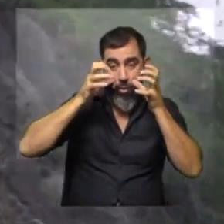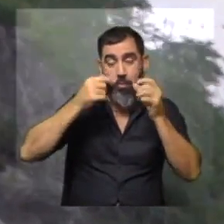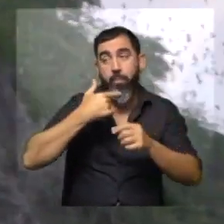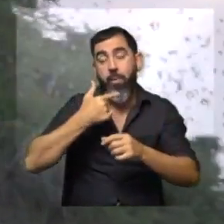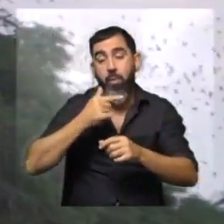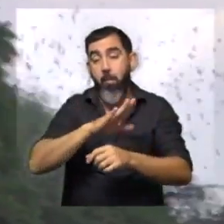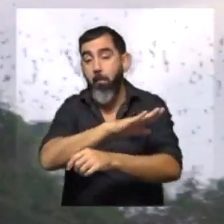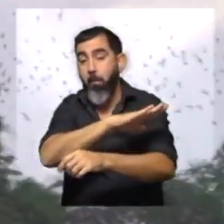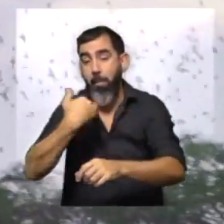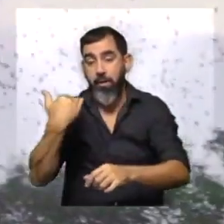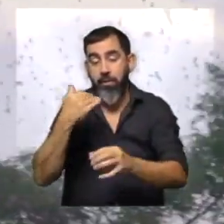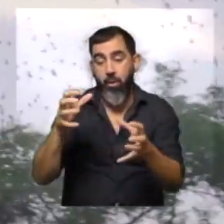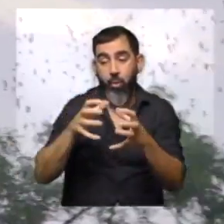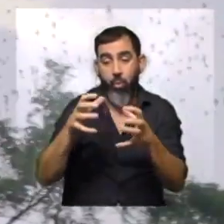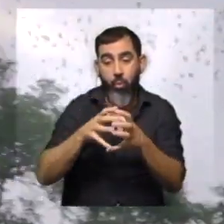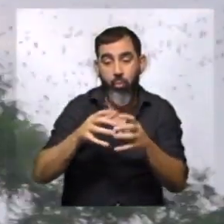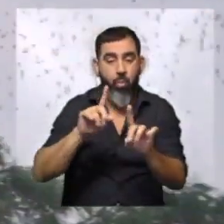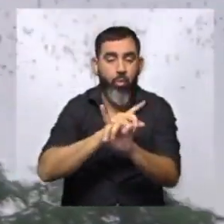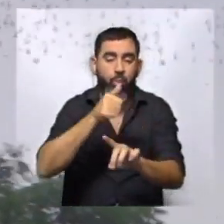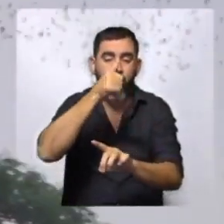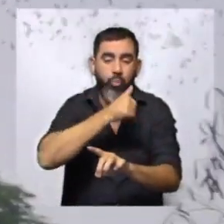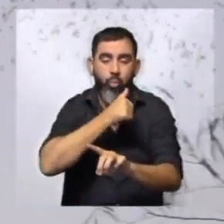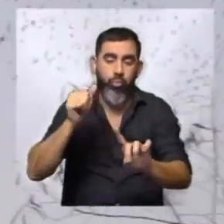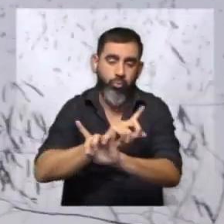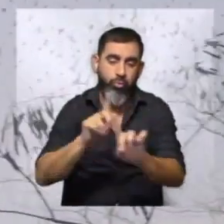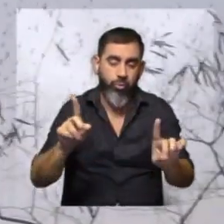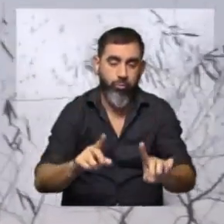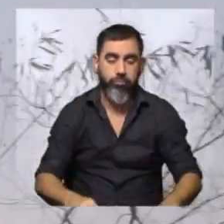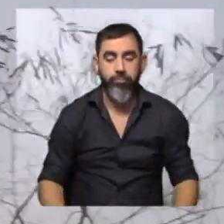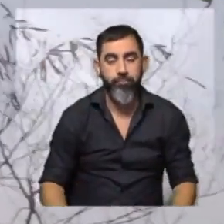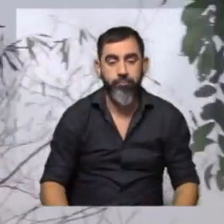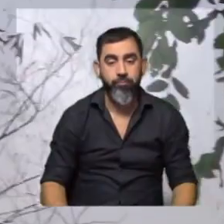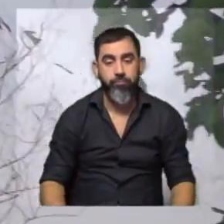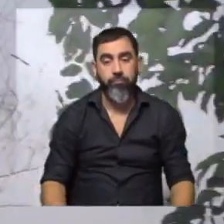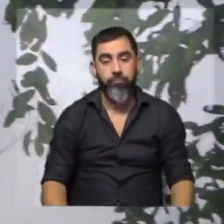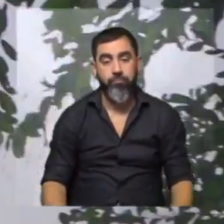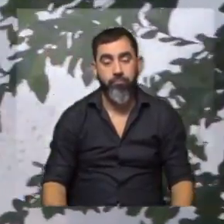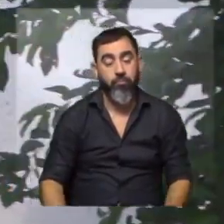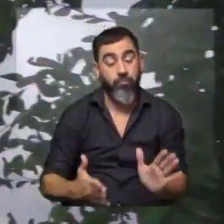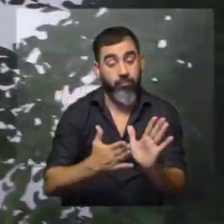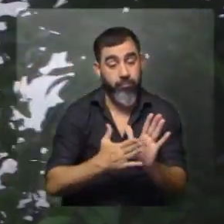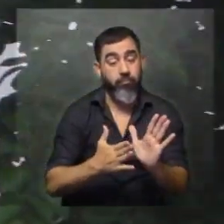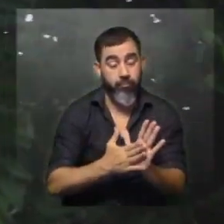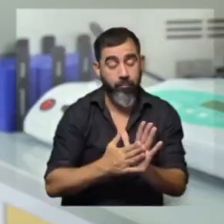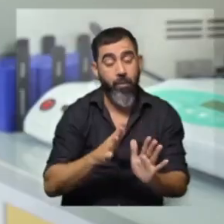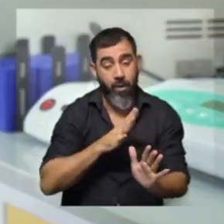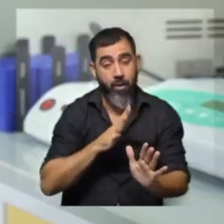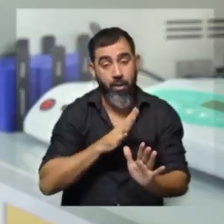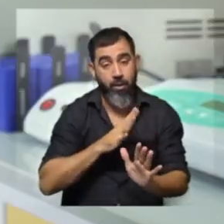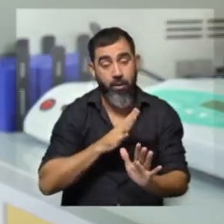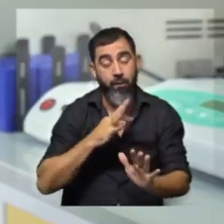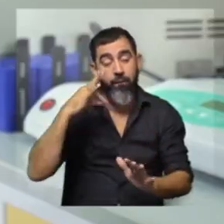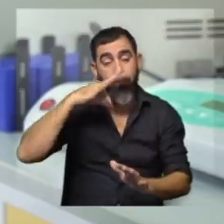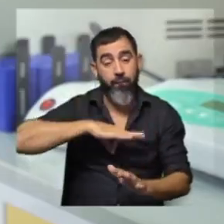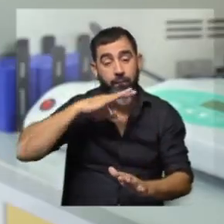o exterminar las colonias no es una política eficaz. De hecho, se ha demostrado para varios agentes virales,